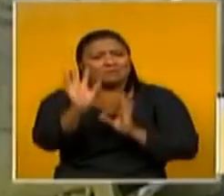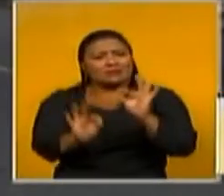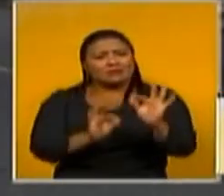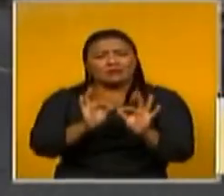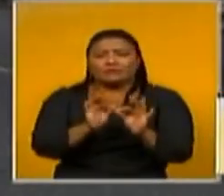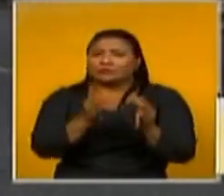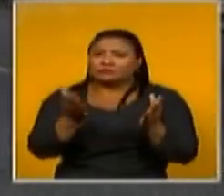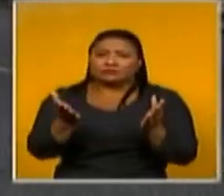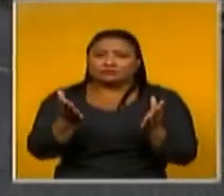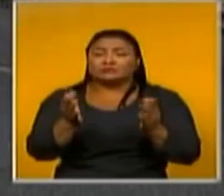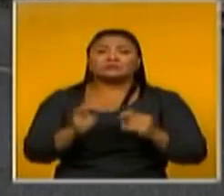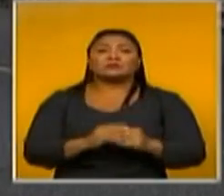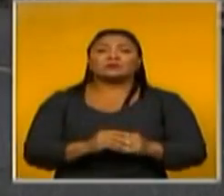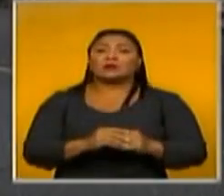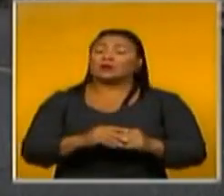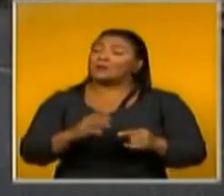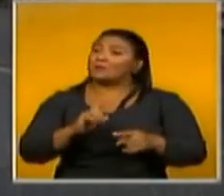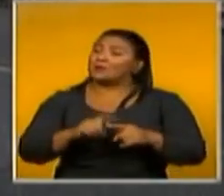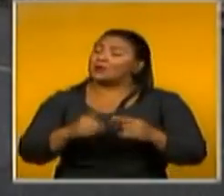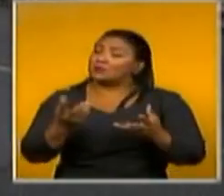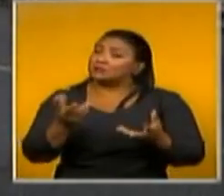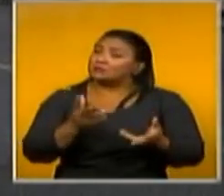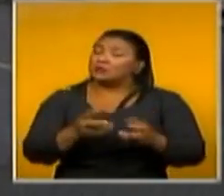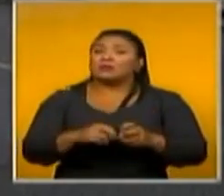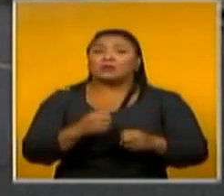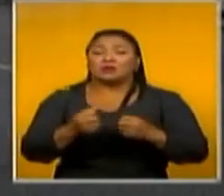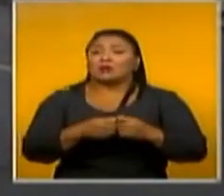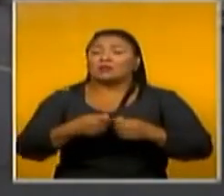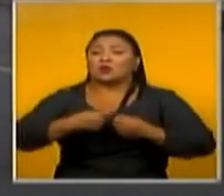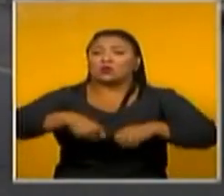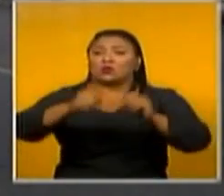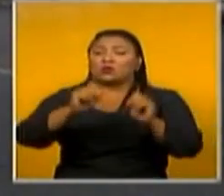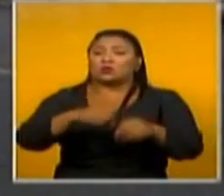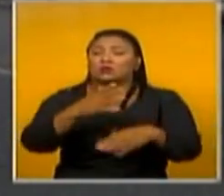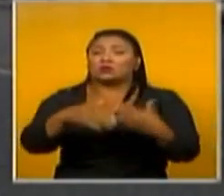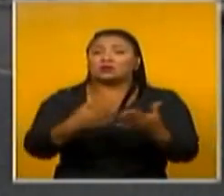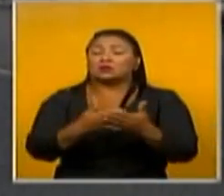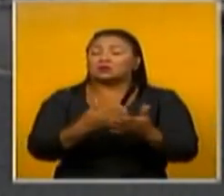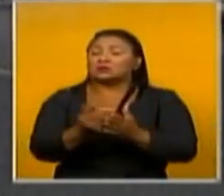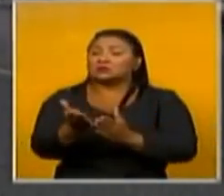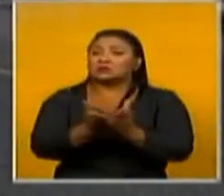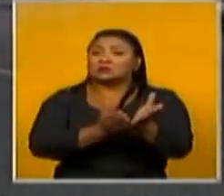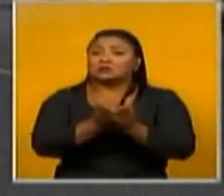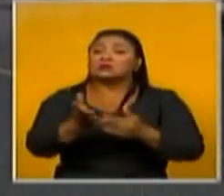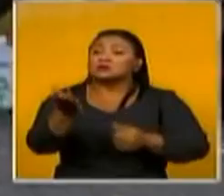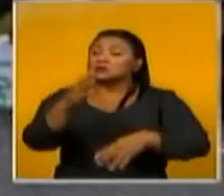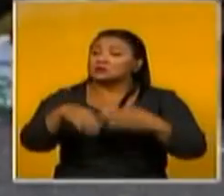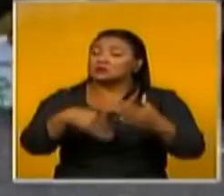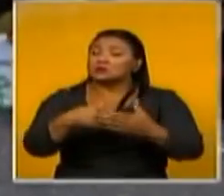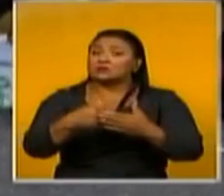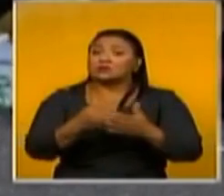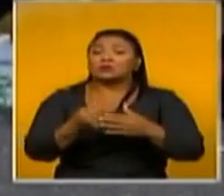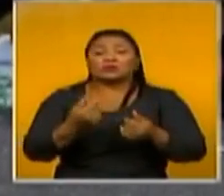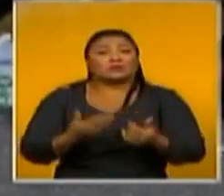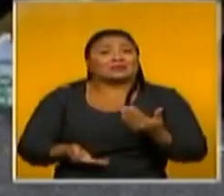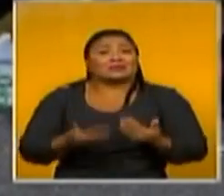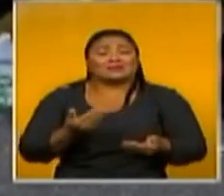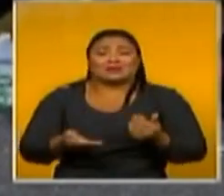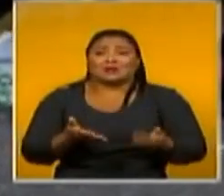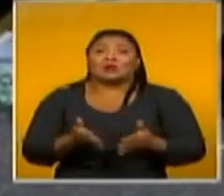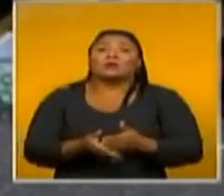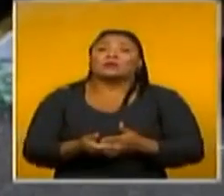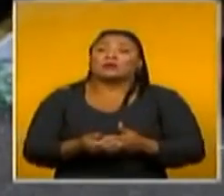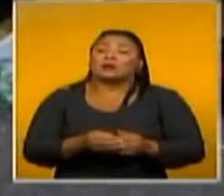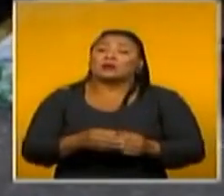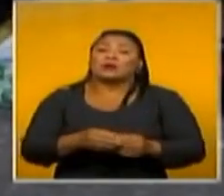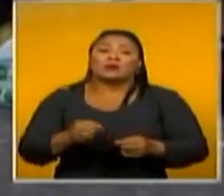no es así. Añadió que el problema no solo radicaría en la contratación de la empresa para realizar el servicio, sino también una supuesta negligencia